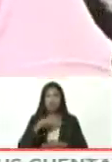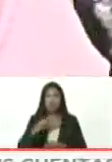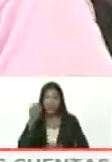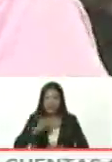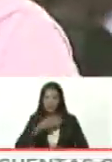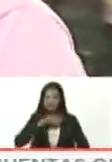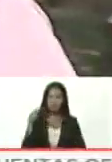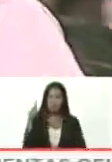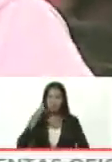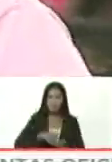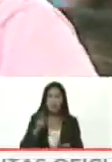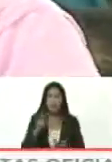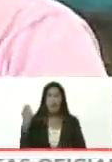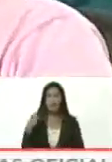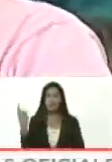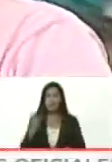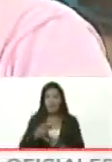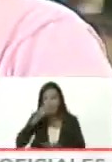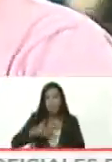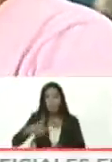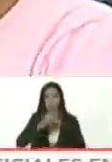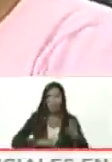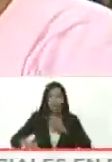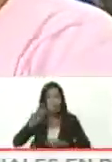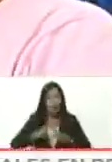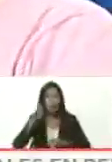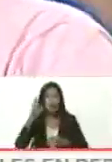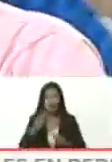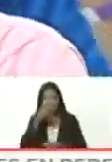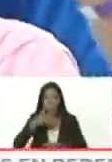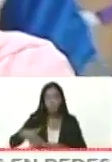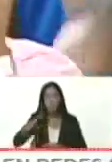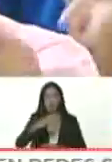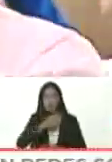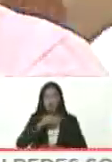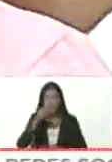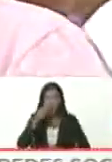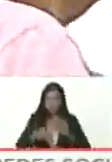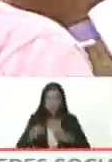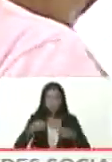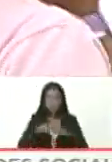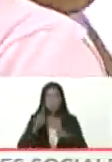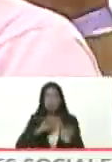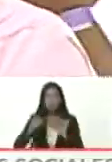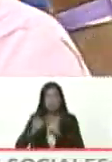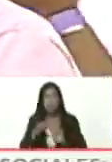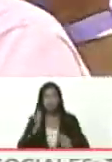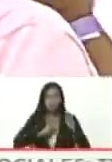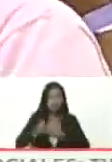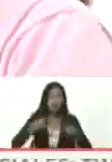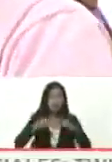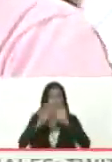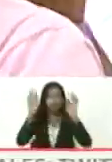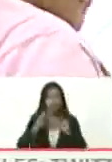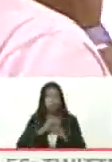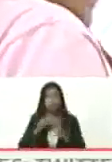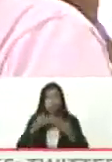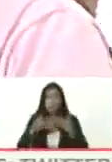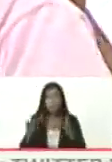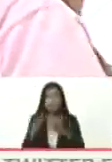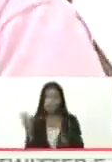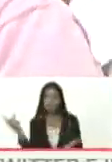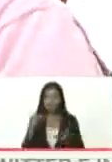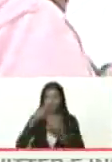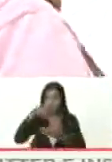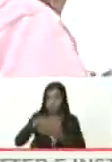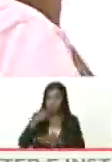estamos, presidente, aquí está un pueblo que lo ama, un pueblo que es noble y que se defiende, y que no vamos a permitir que venga otro